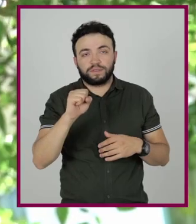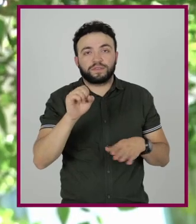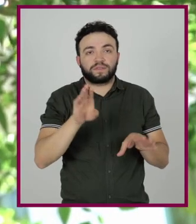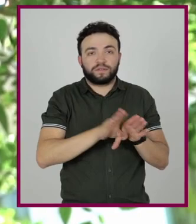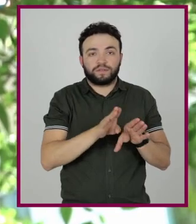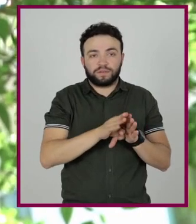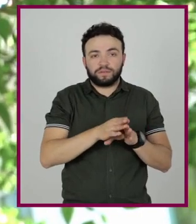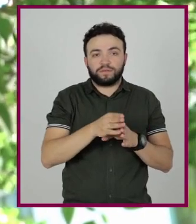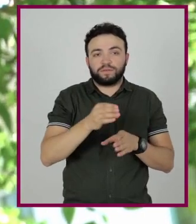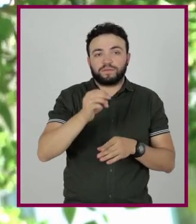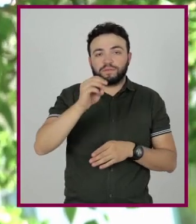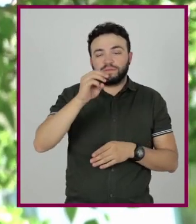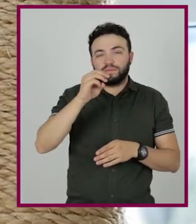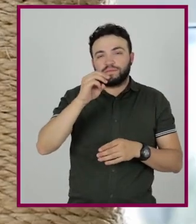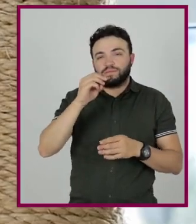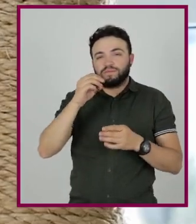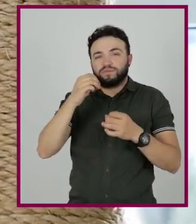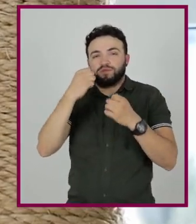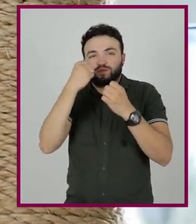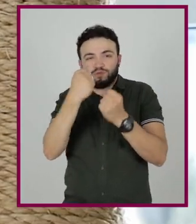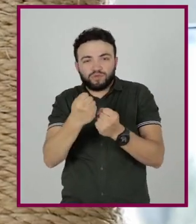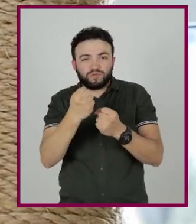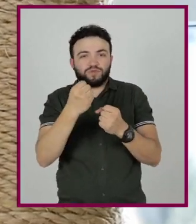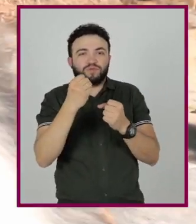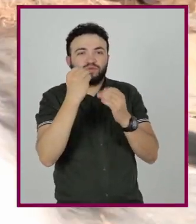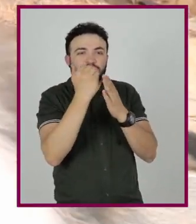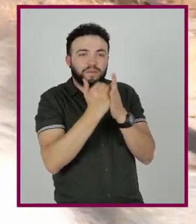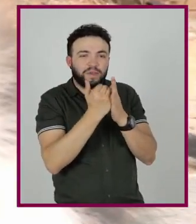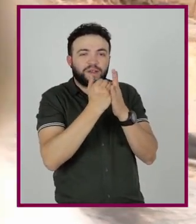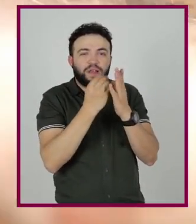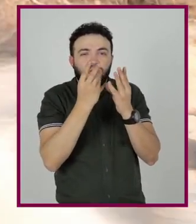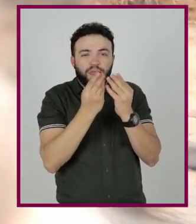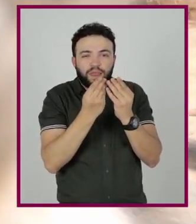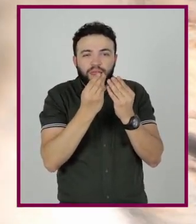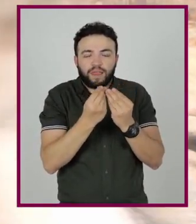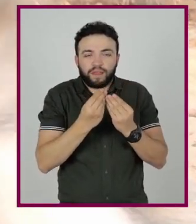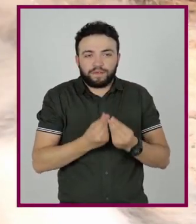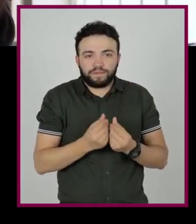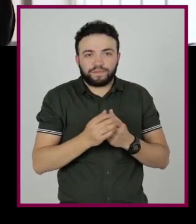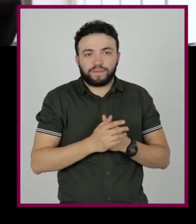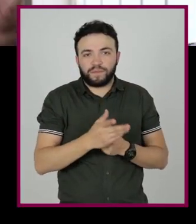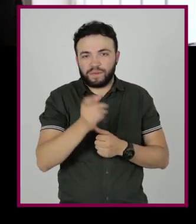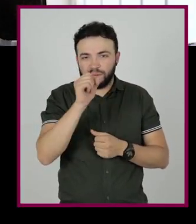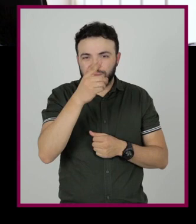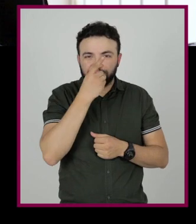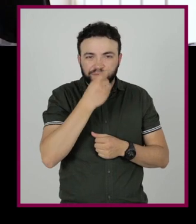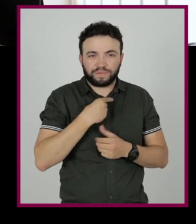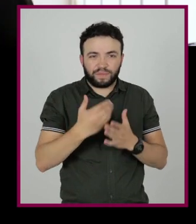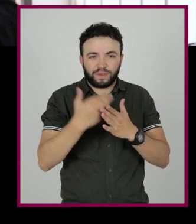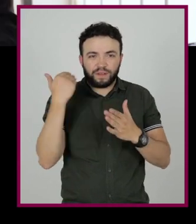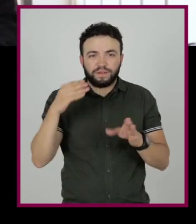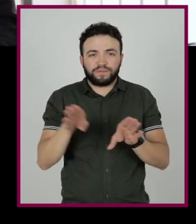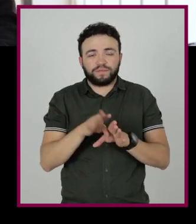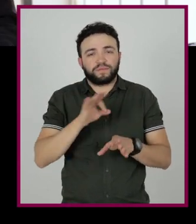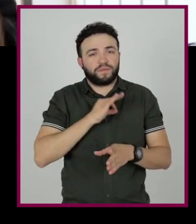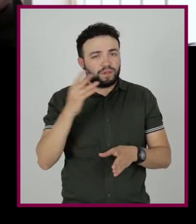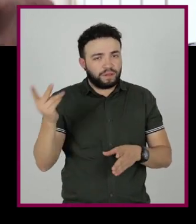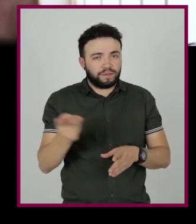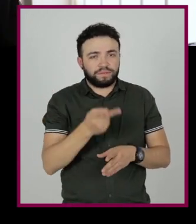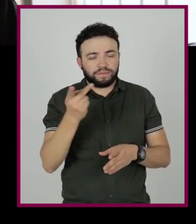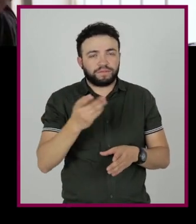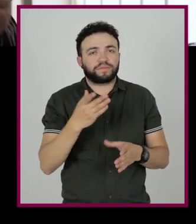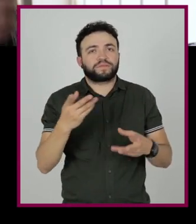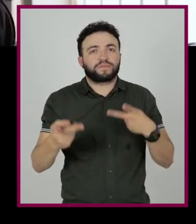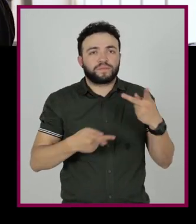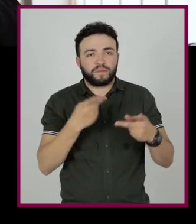michis como los michis tiernos, los más tiernos y los súper tiernos. Aunque como bien habías dicho, podemos hablar